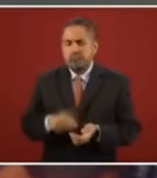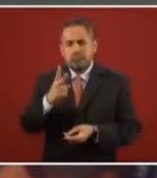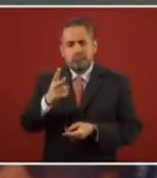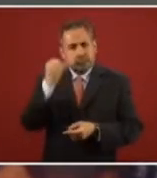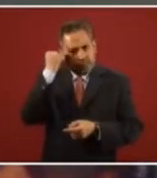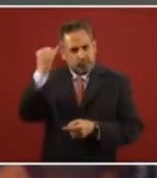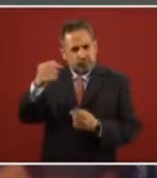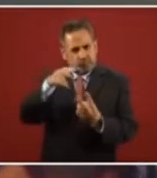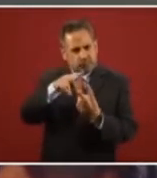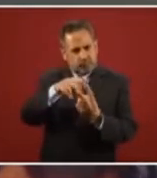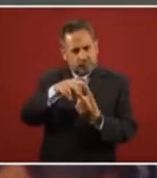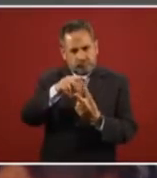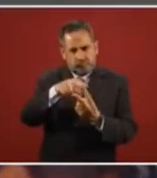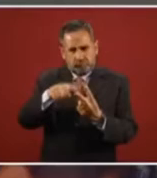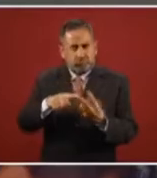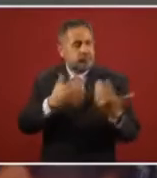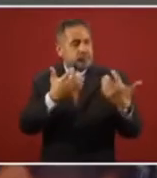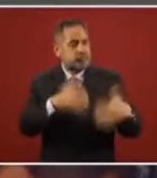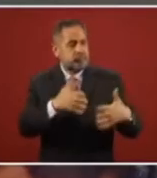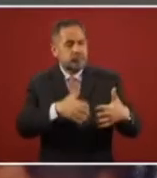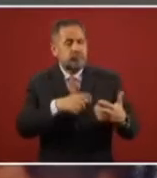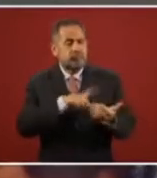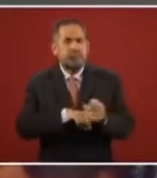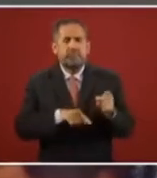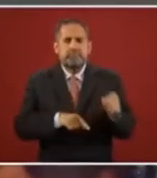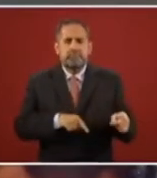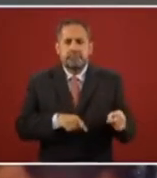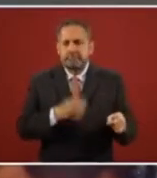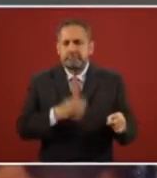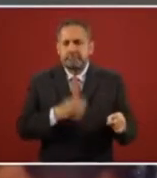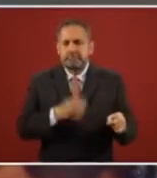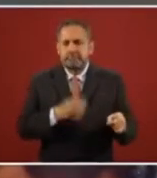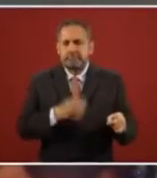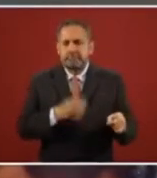de una empresa productora de alimentos